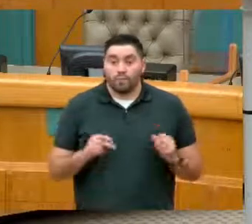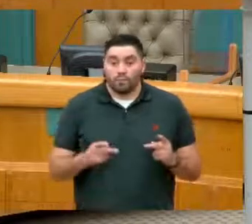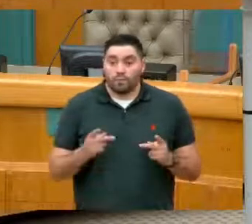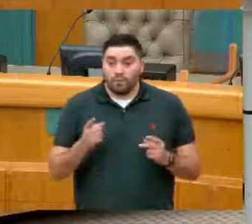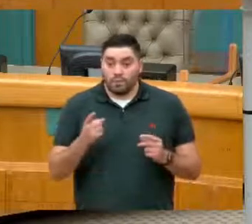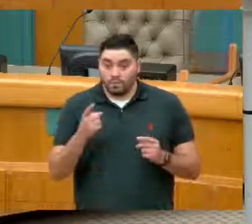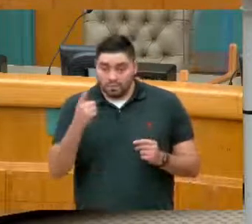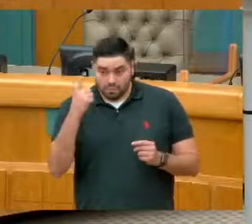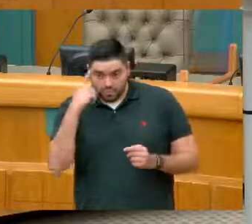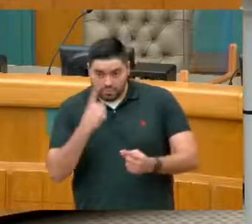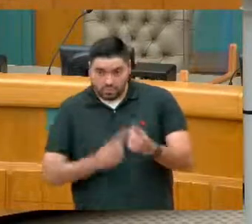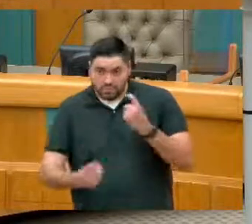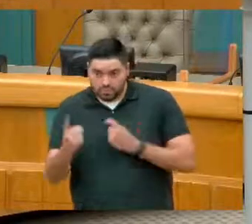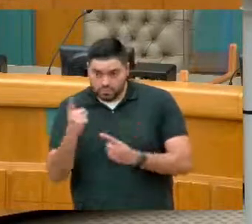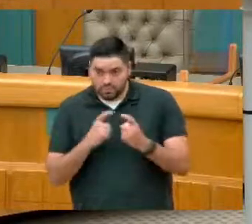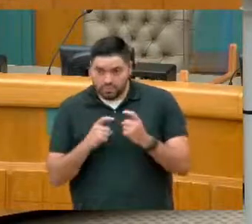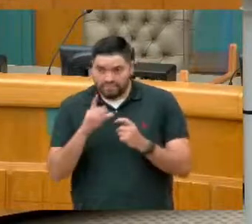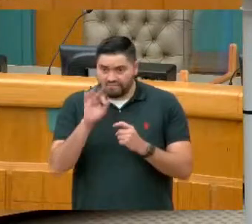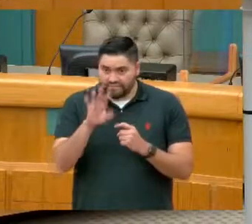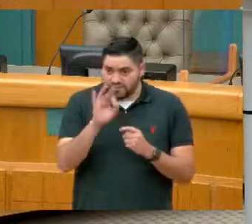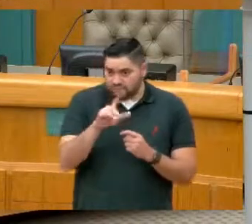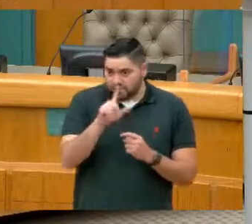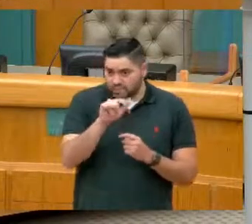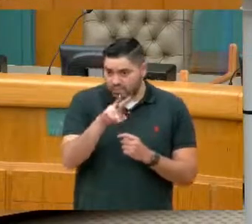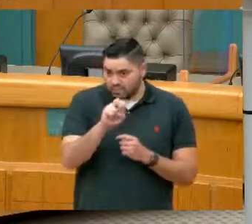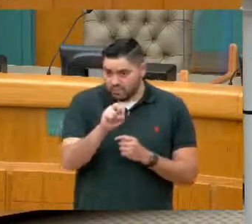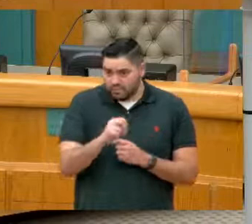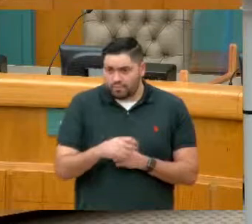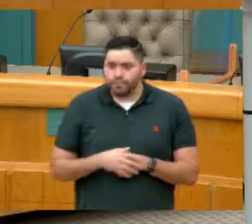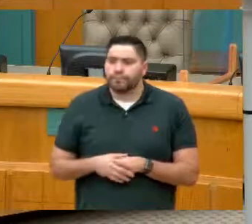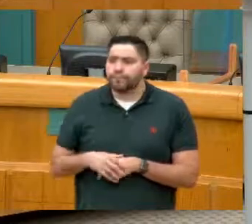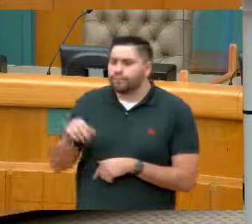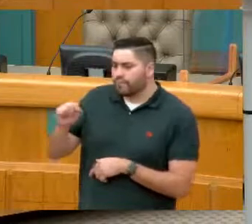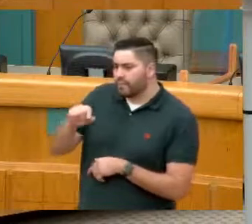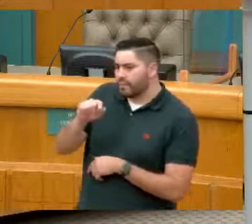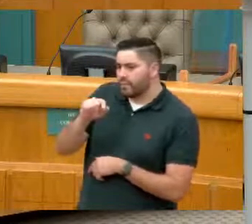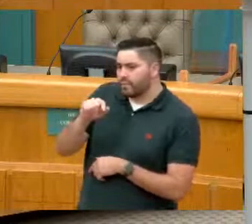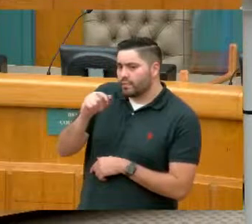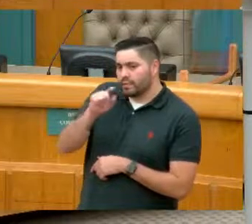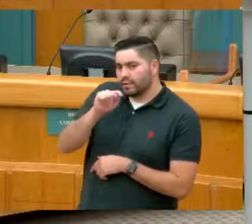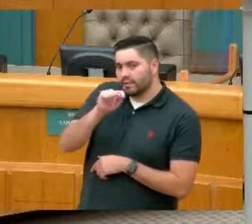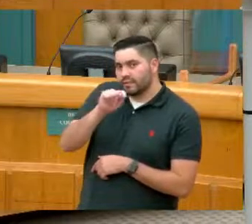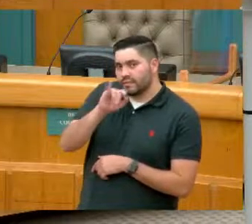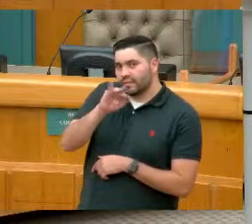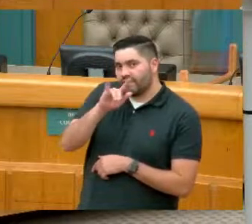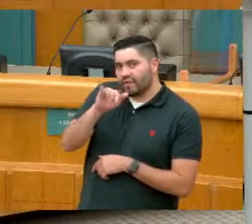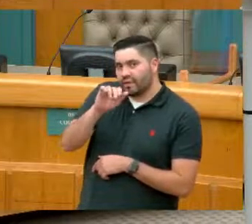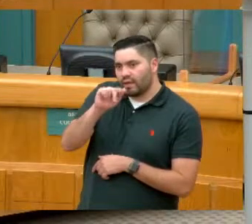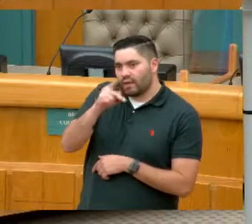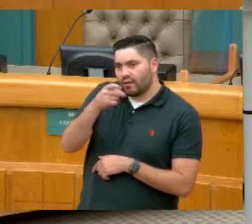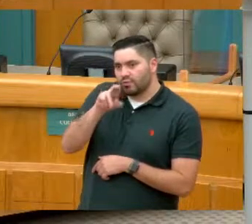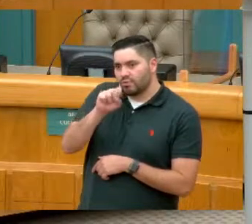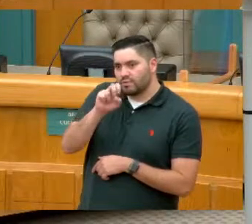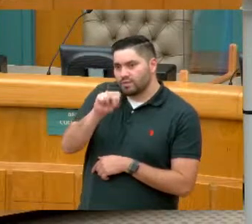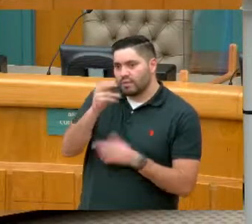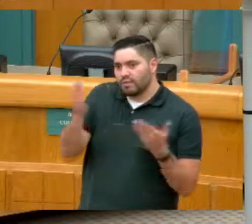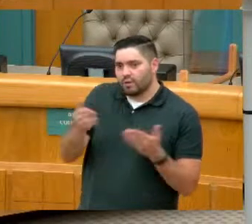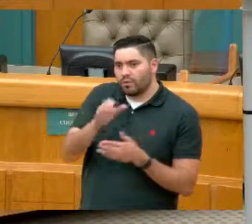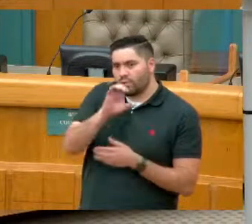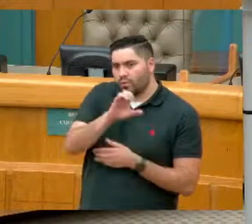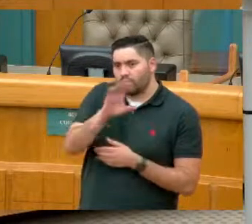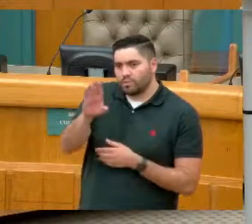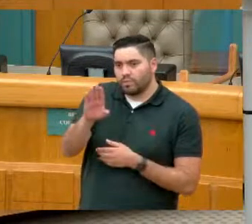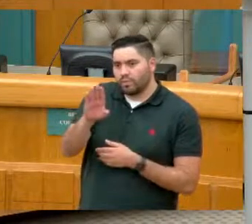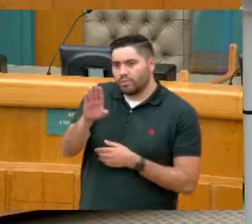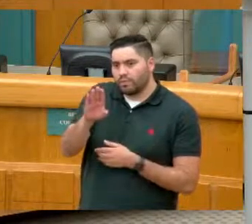persona. Ahora más que nunca, con los cambios y reaperturas en algunos establecimientos, es mucho más importante seguir usando su cubrebocas y